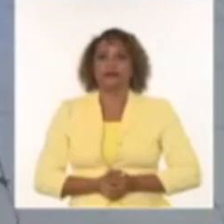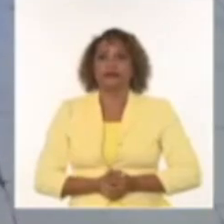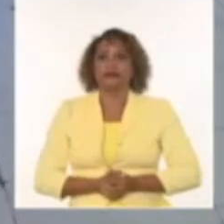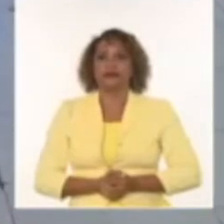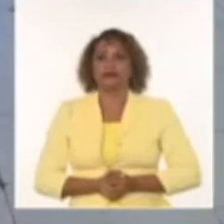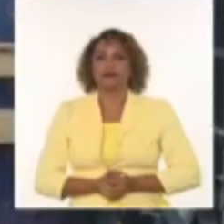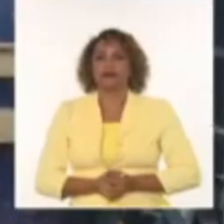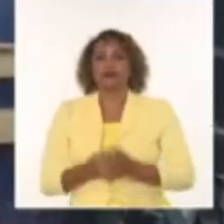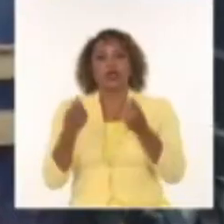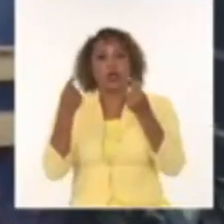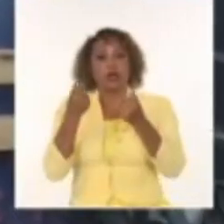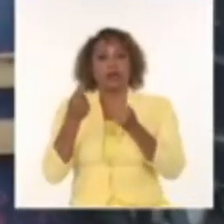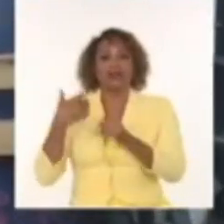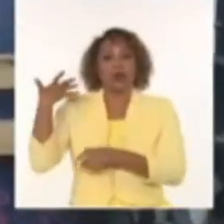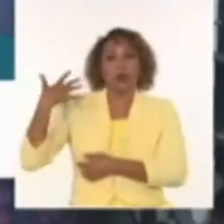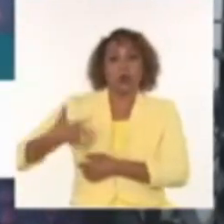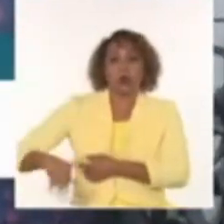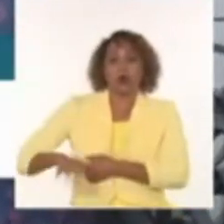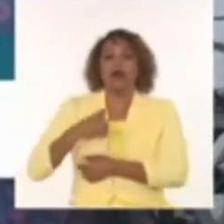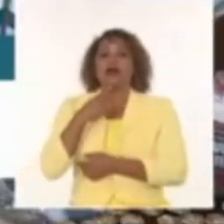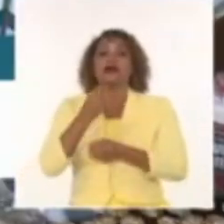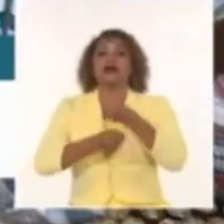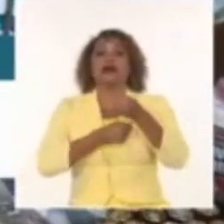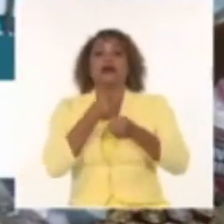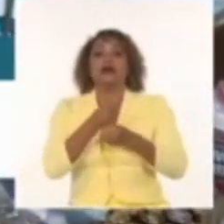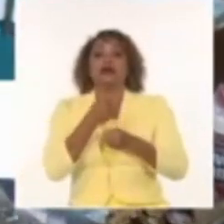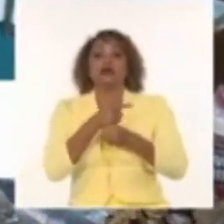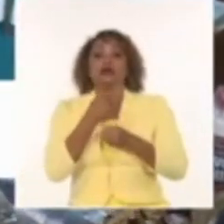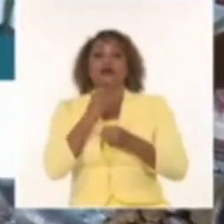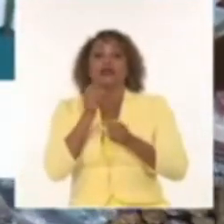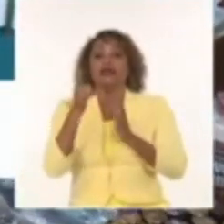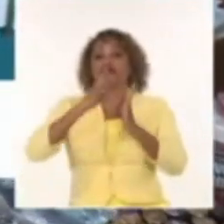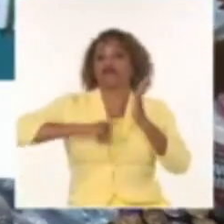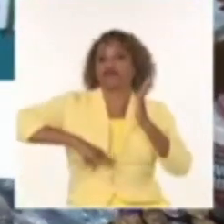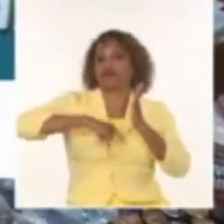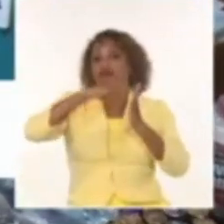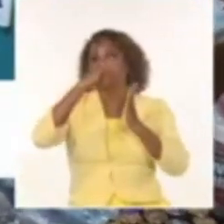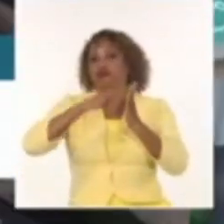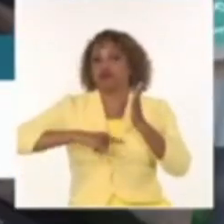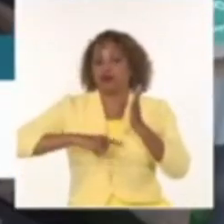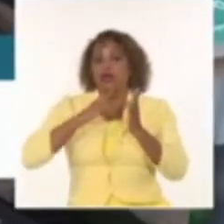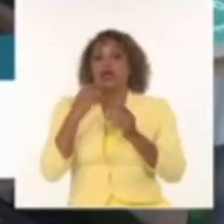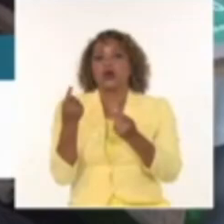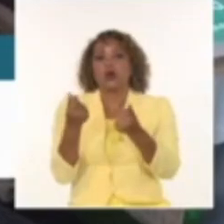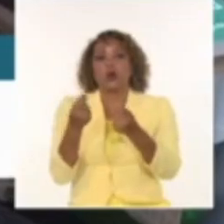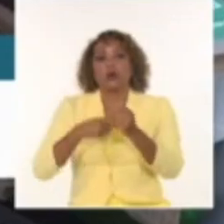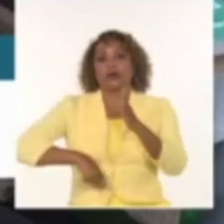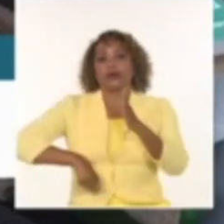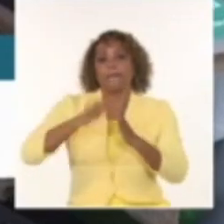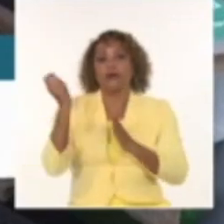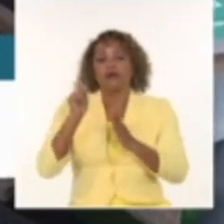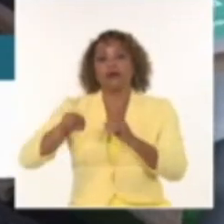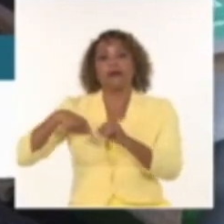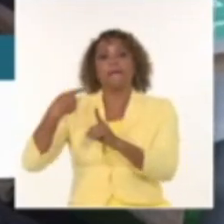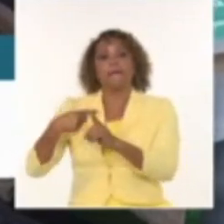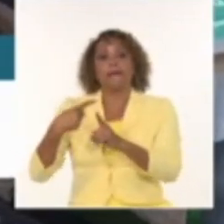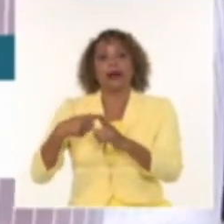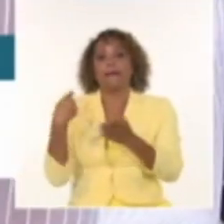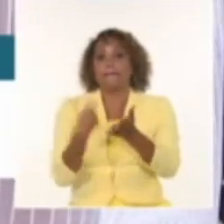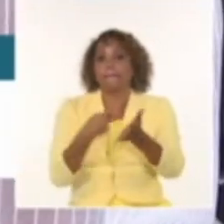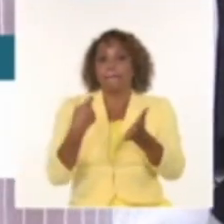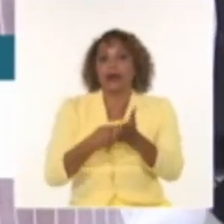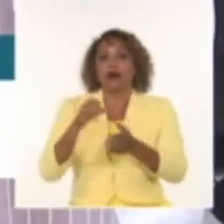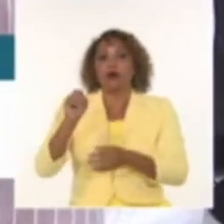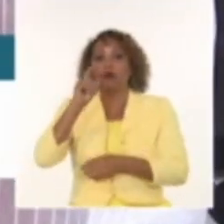Los precios abusivos, el uso de las pasarelas de comercio electrónico, el cobro de las multas y el pago de los tributos